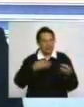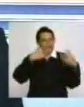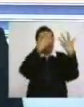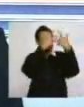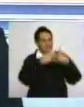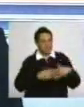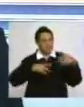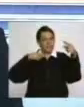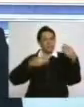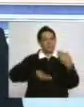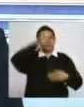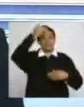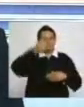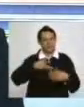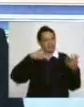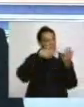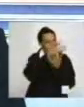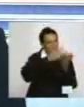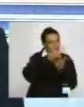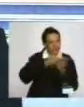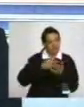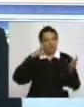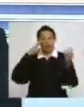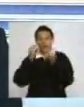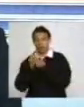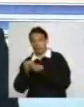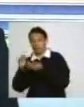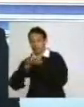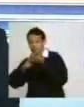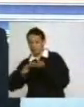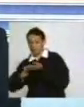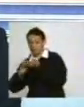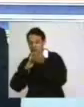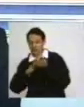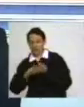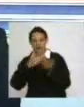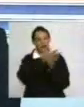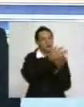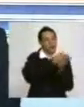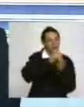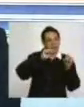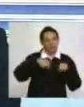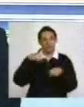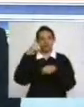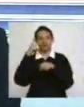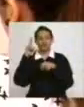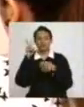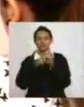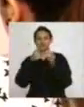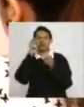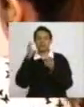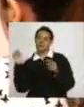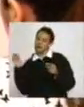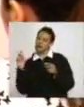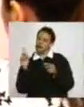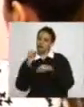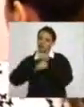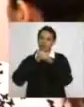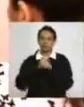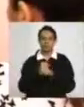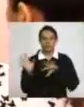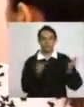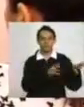gracias al programa Mentores del Conocimiento del convenio entre las dos entidades que se viene realizando desde el año 2009.